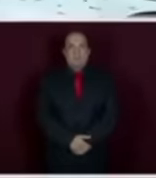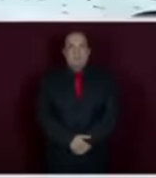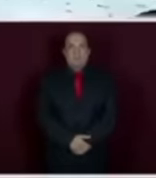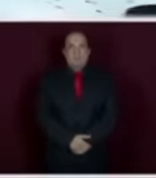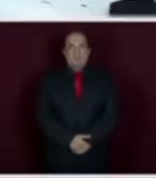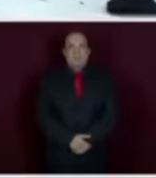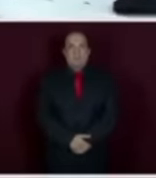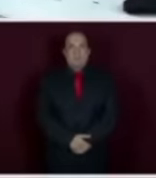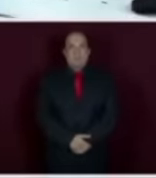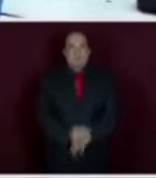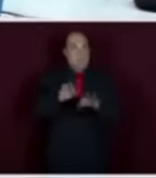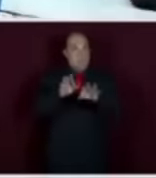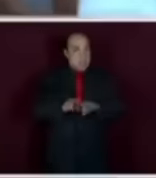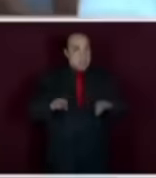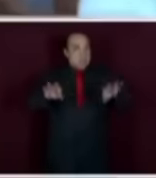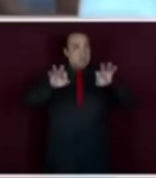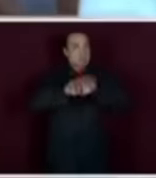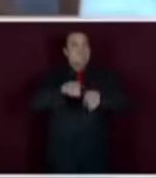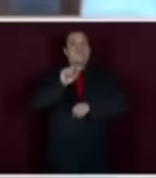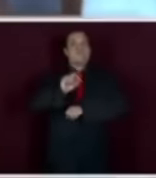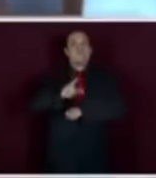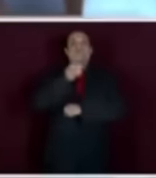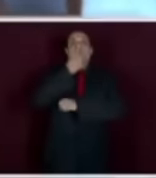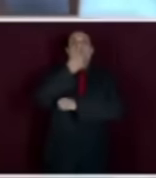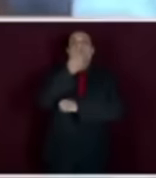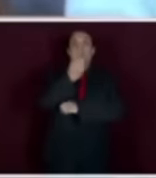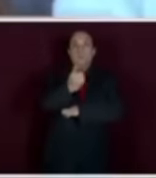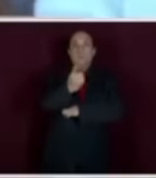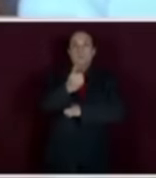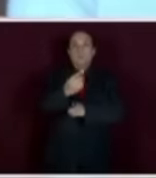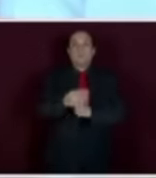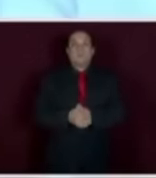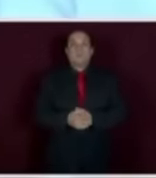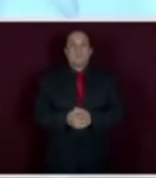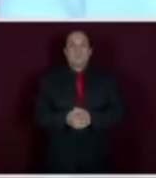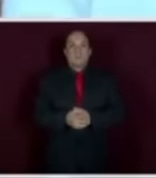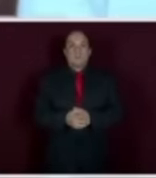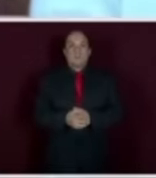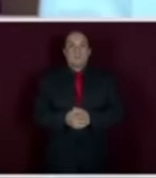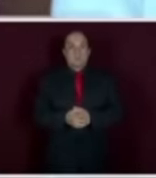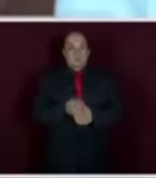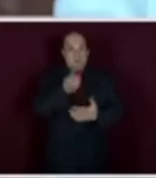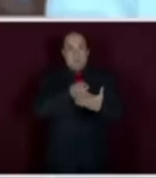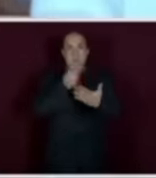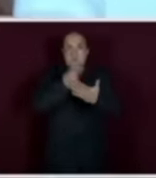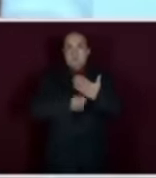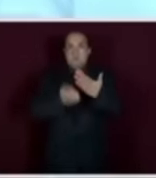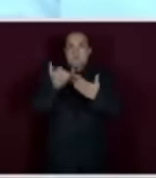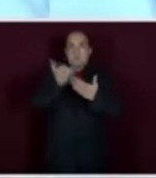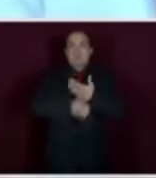Es imperativo decir también que nuestro proyecto